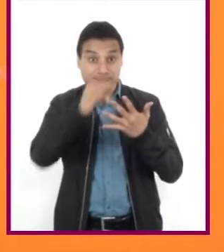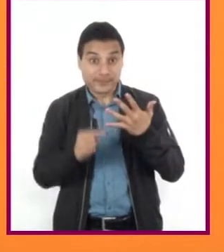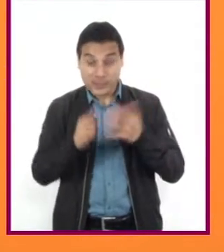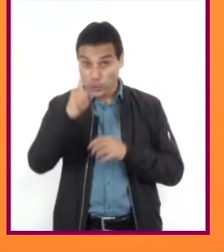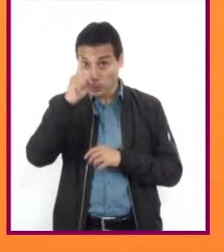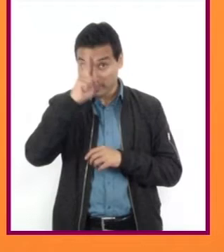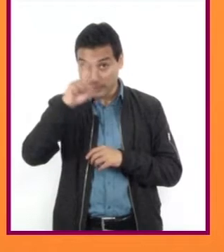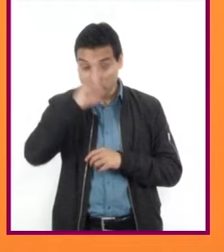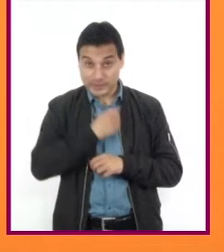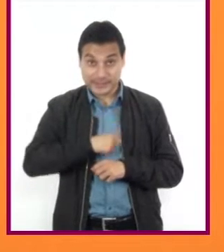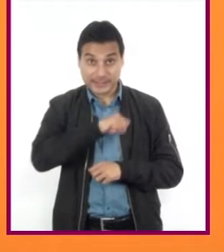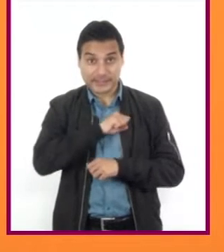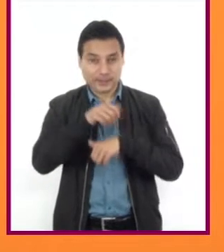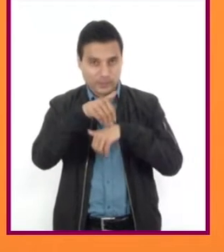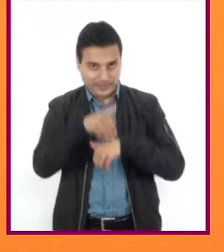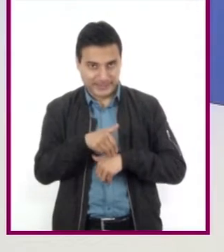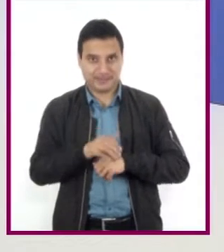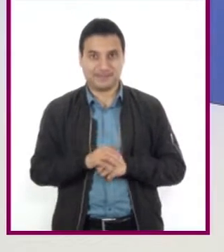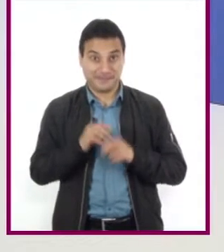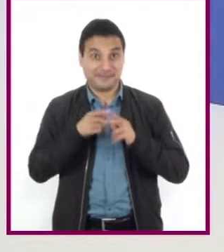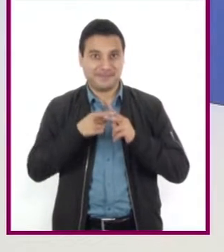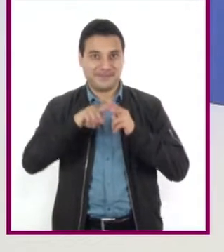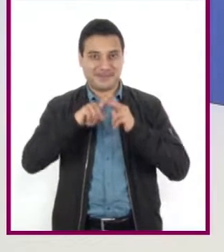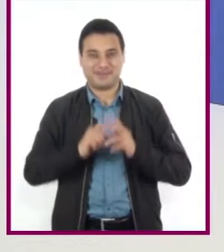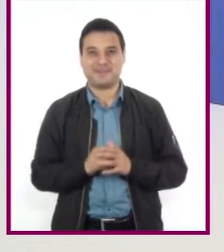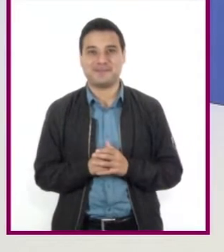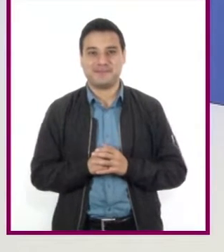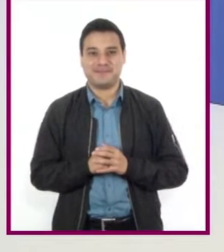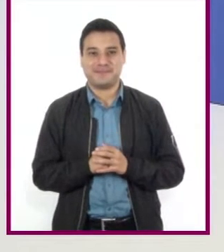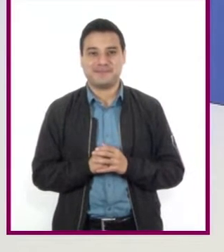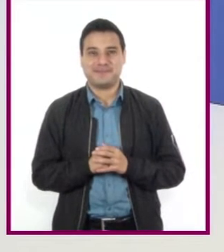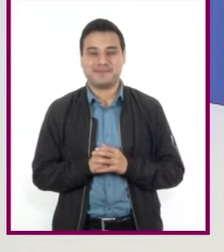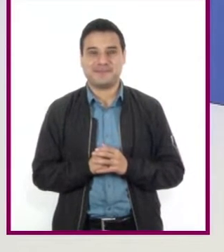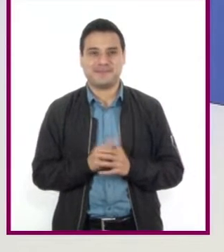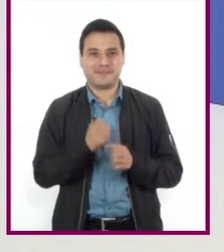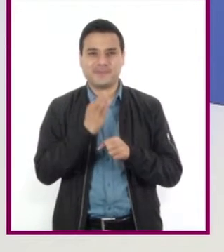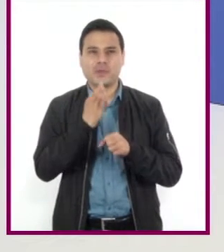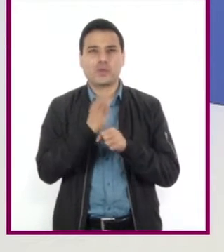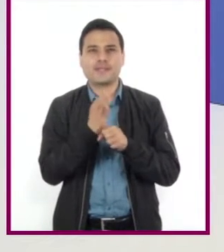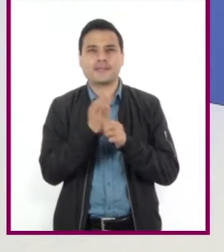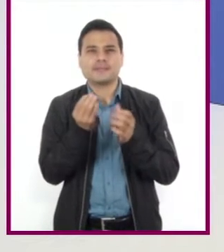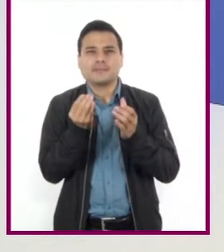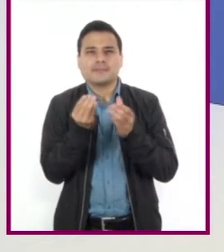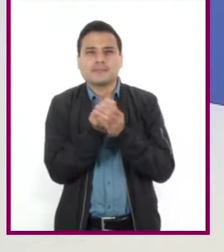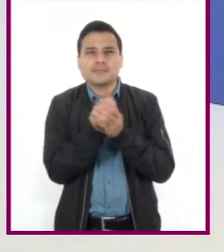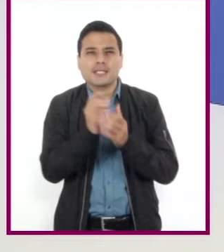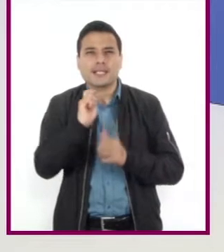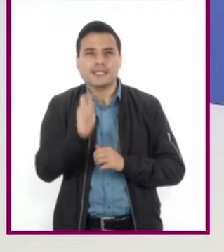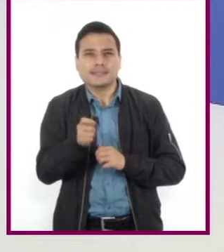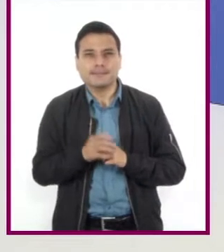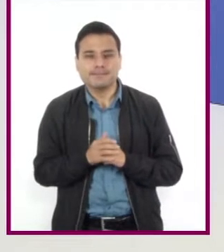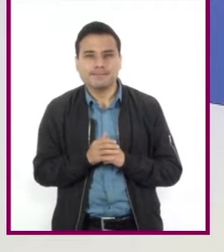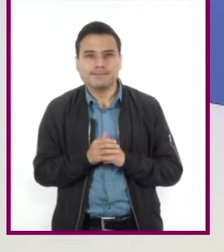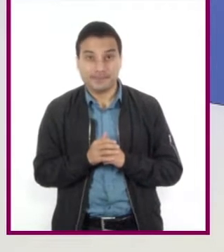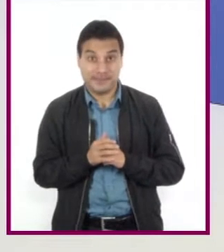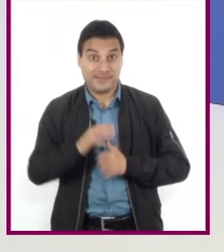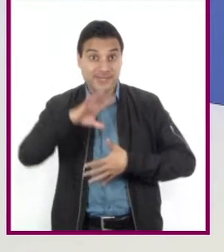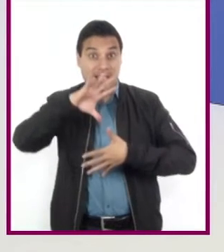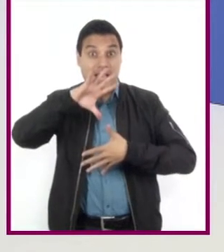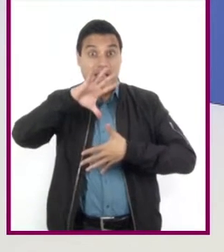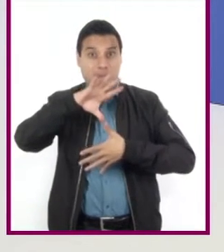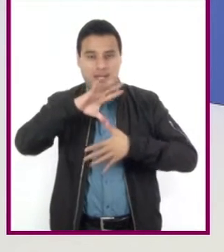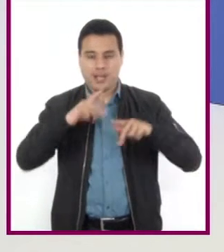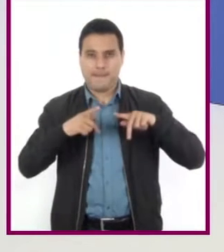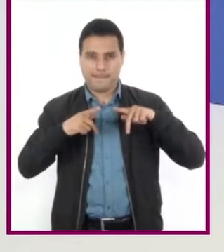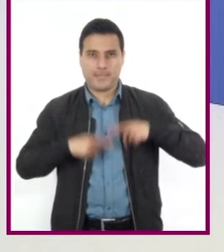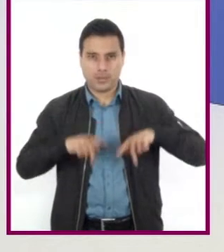sana distancia. ¡Comenzamos! En la sesión de hoy vamos a hablar acerca del poblamiento del continente americano y